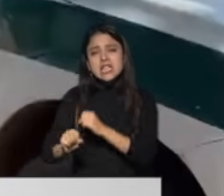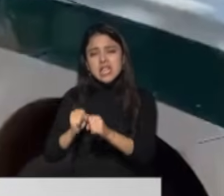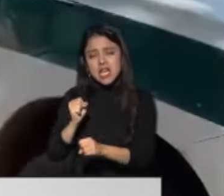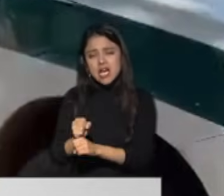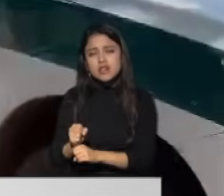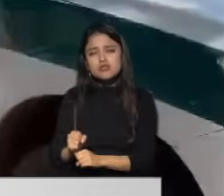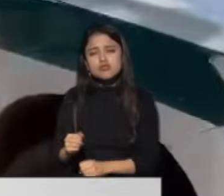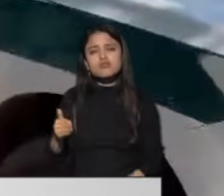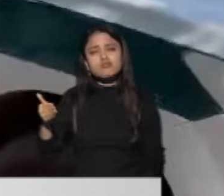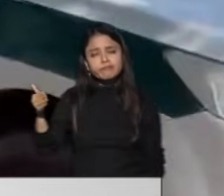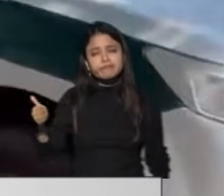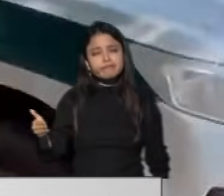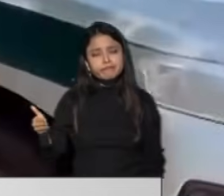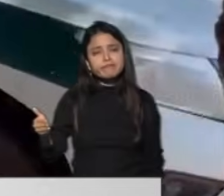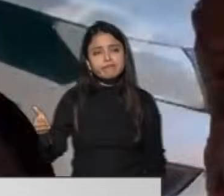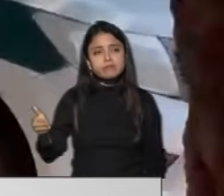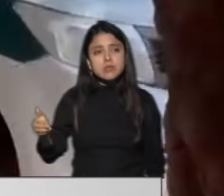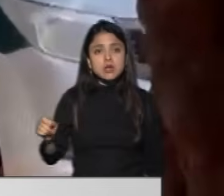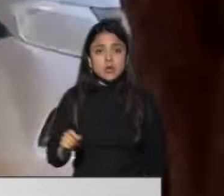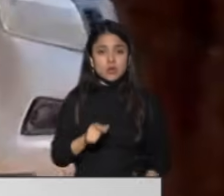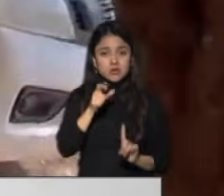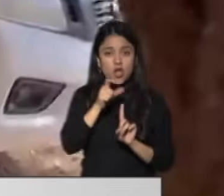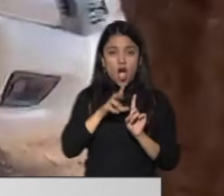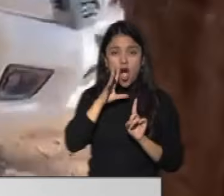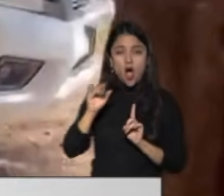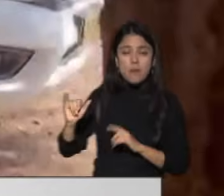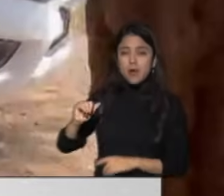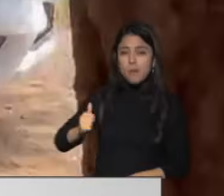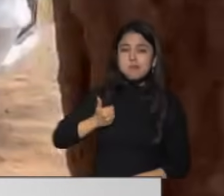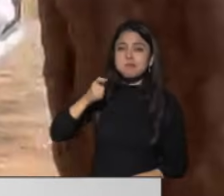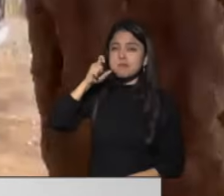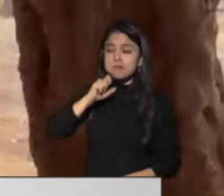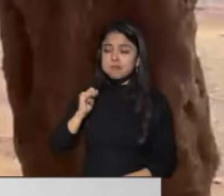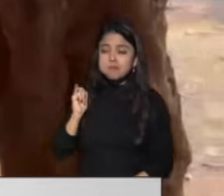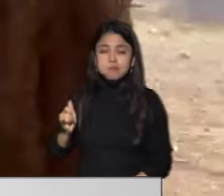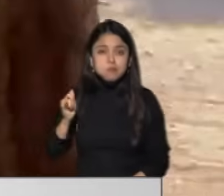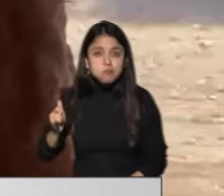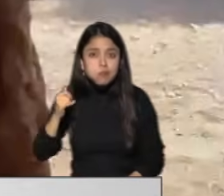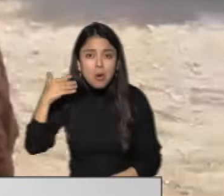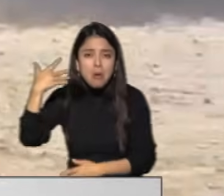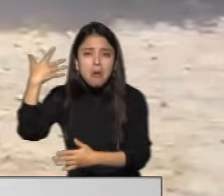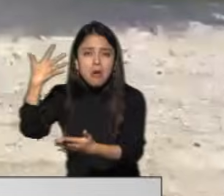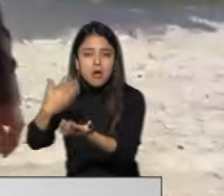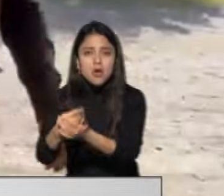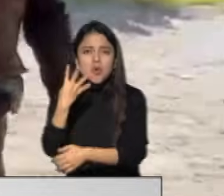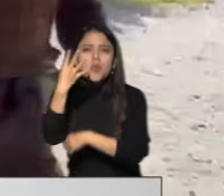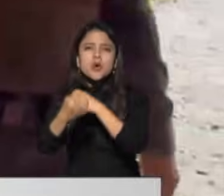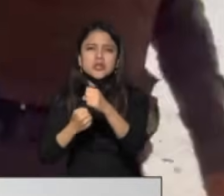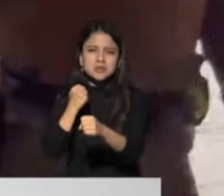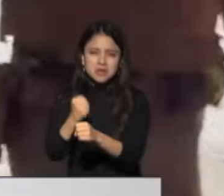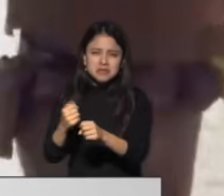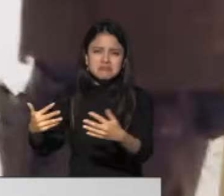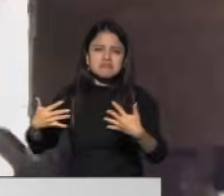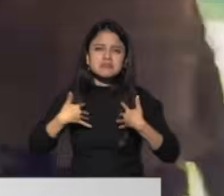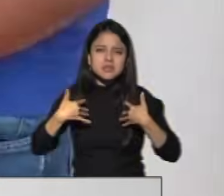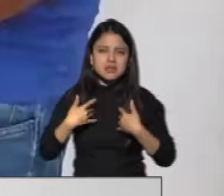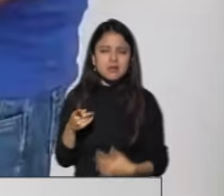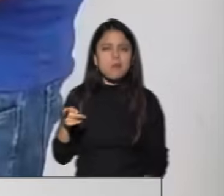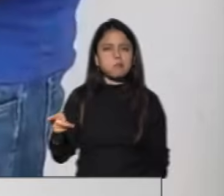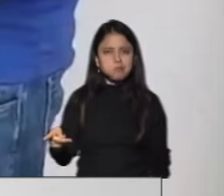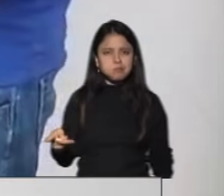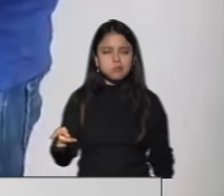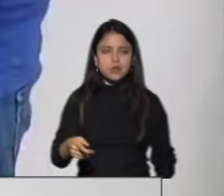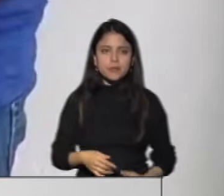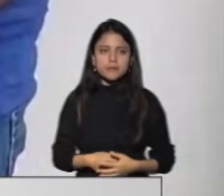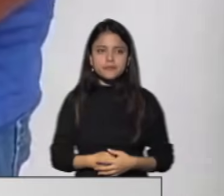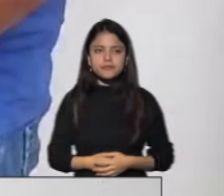fue sometida a estos vejámenes sexuales por 4 años. Esta persona fue puesta a disposición de la Fiscalía General de